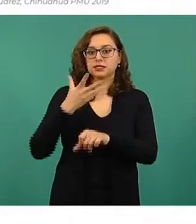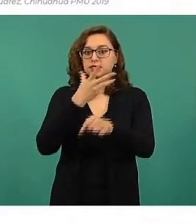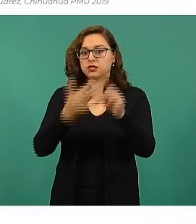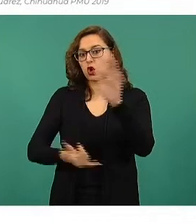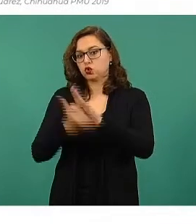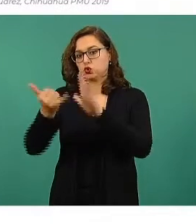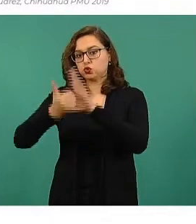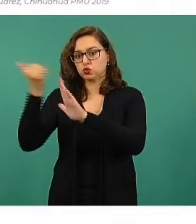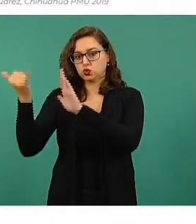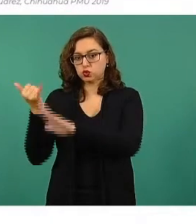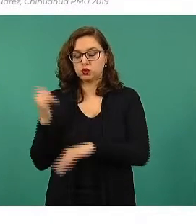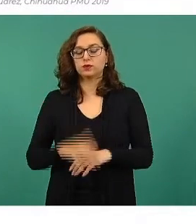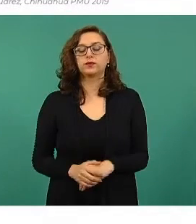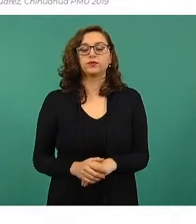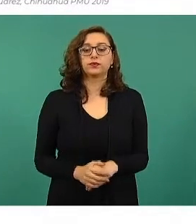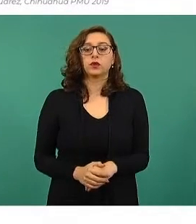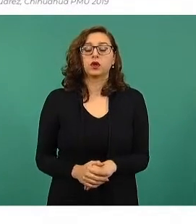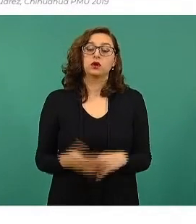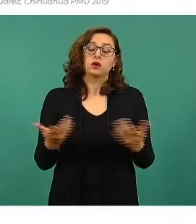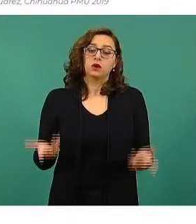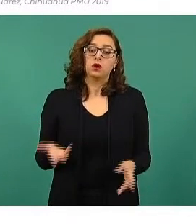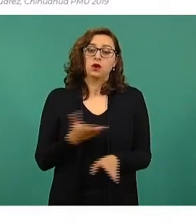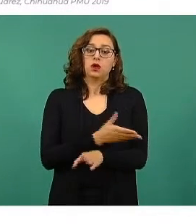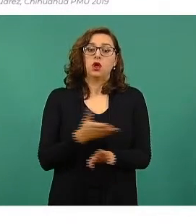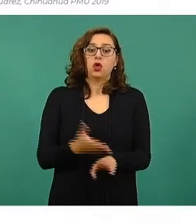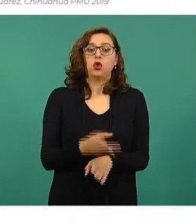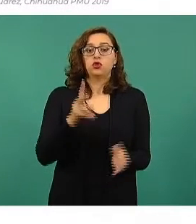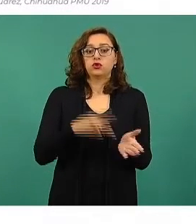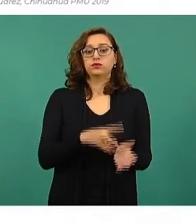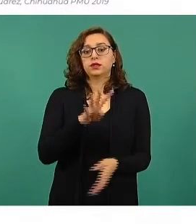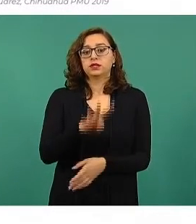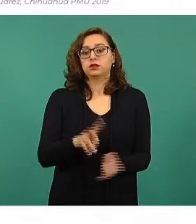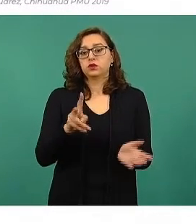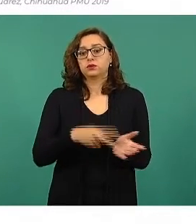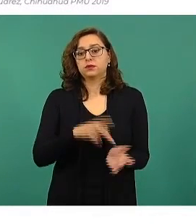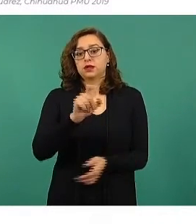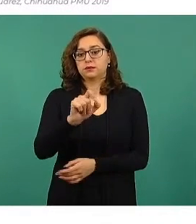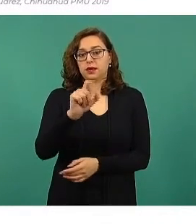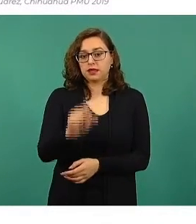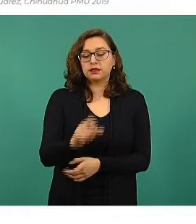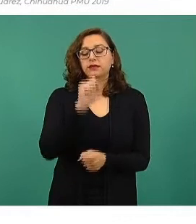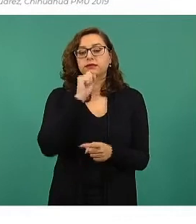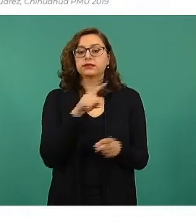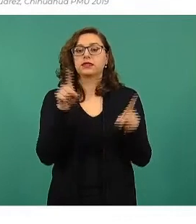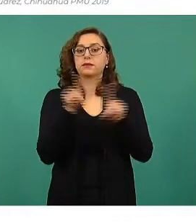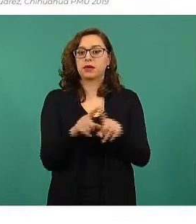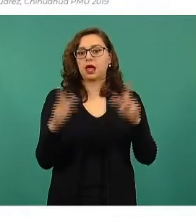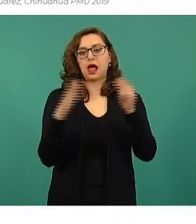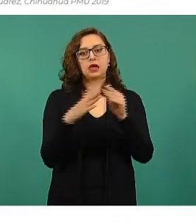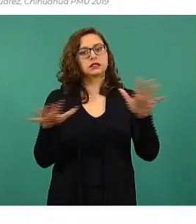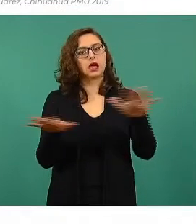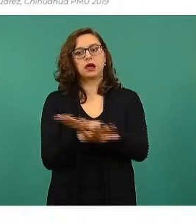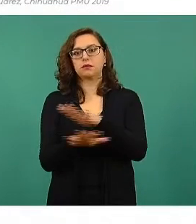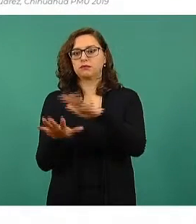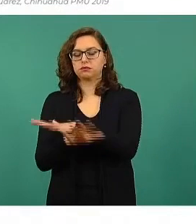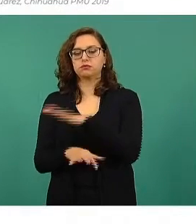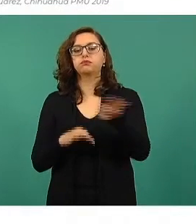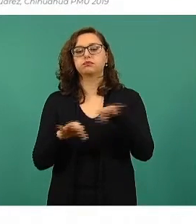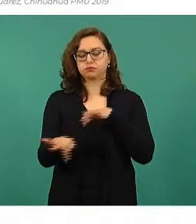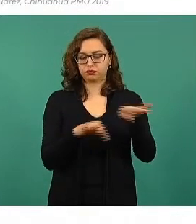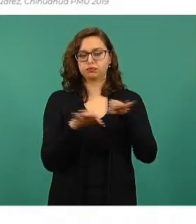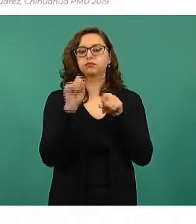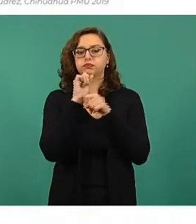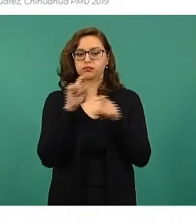dos años trabajamos también mucho en lo que corresponde a la parte de sustitución de las viviendas.